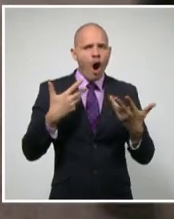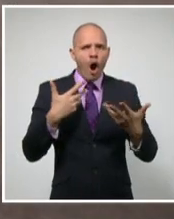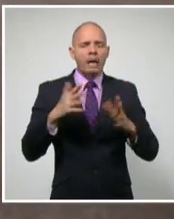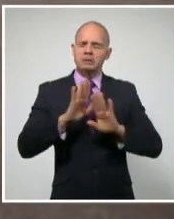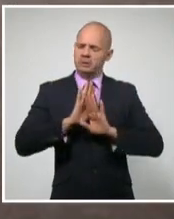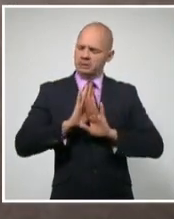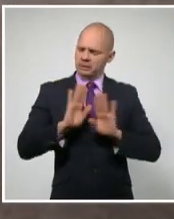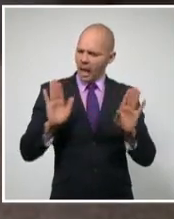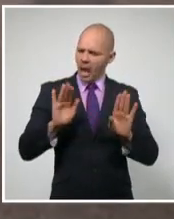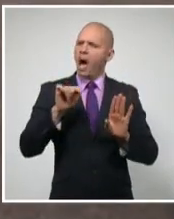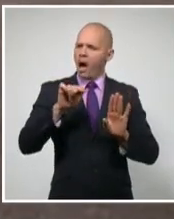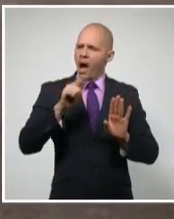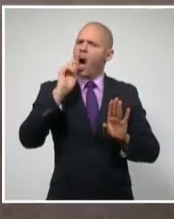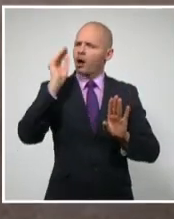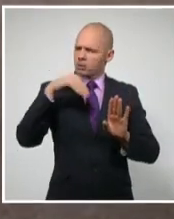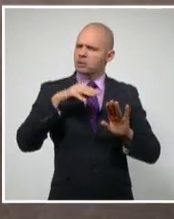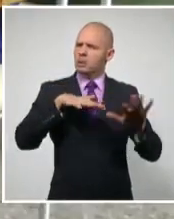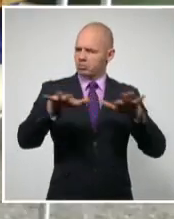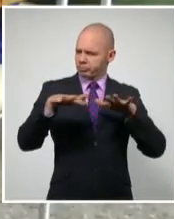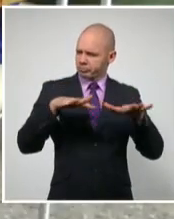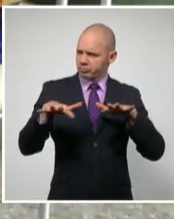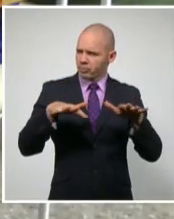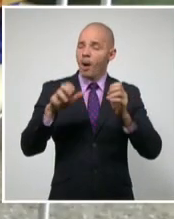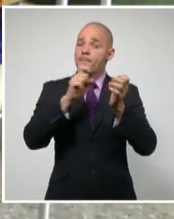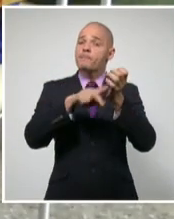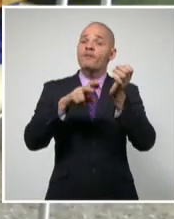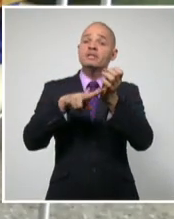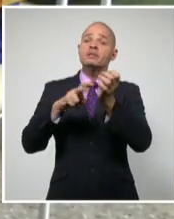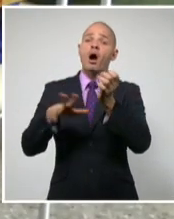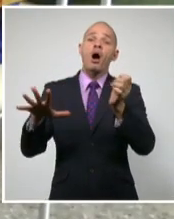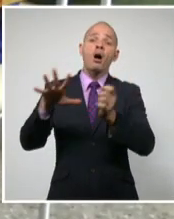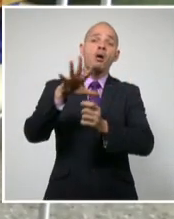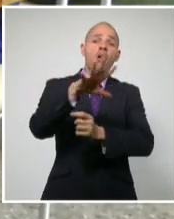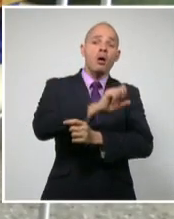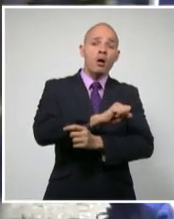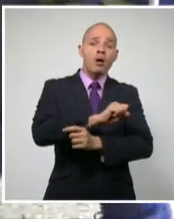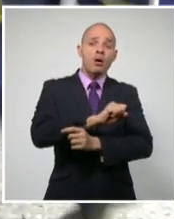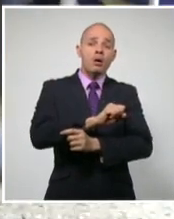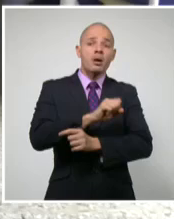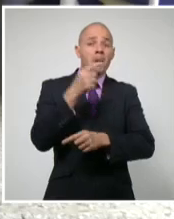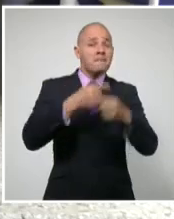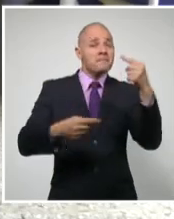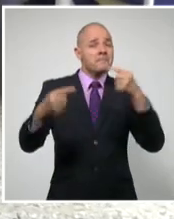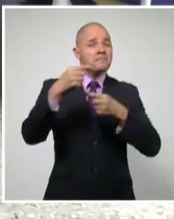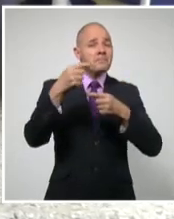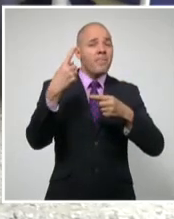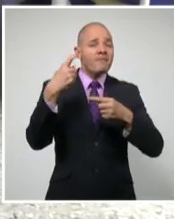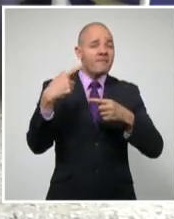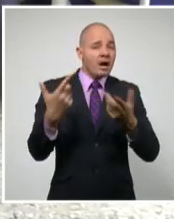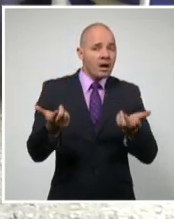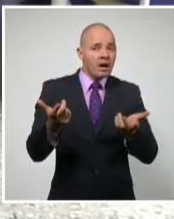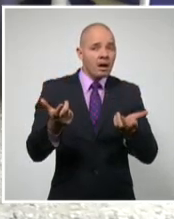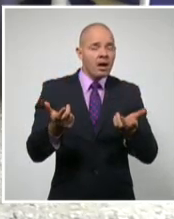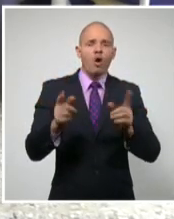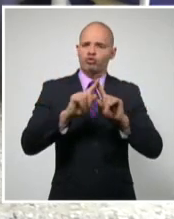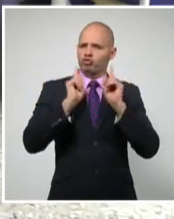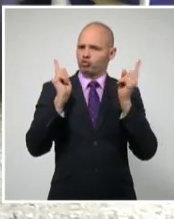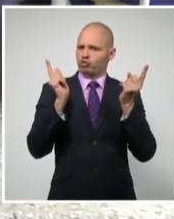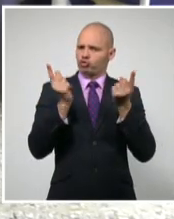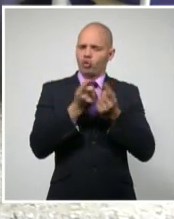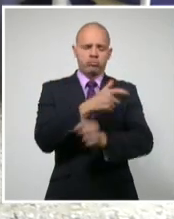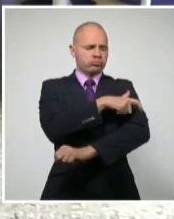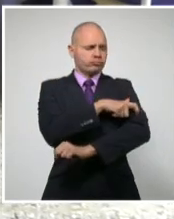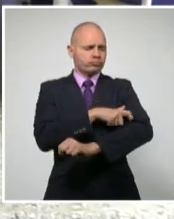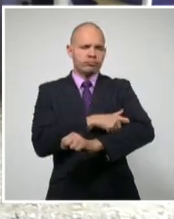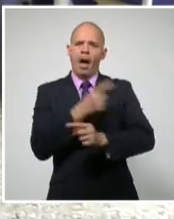campamentos que tiene en todas las provincias. Esencial es la dispensarización de los trabajadores, tanto albergados como los